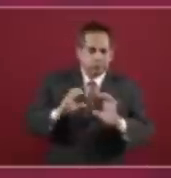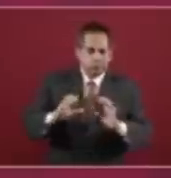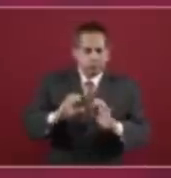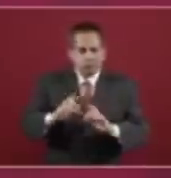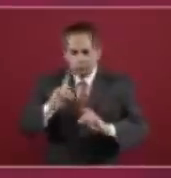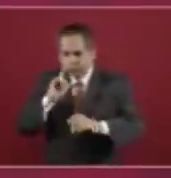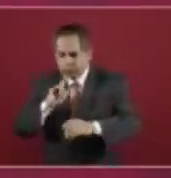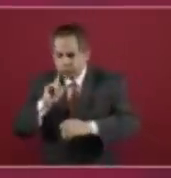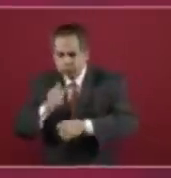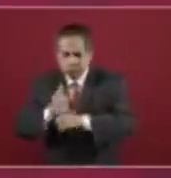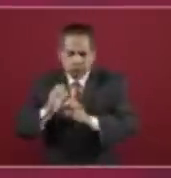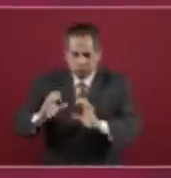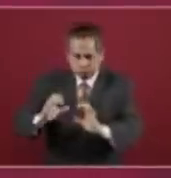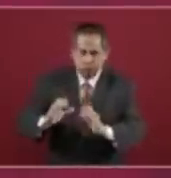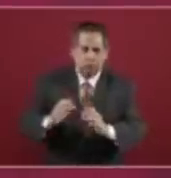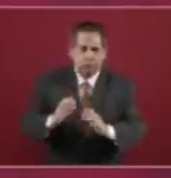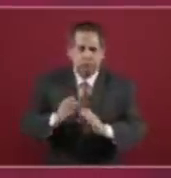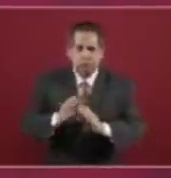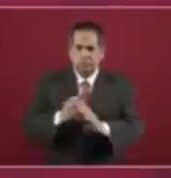también